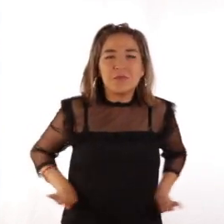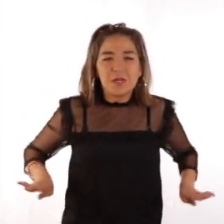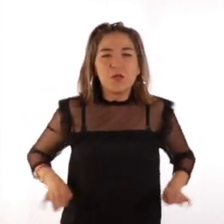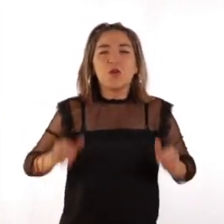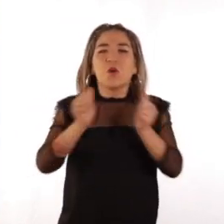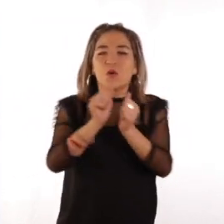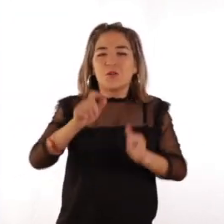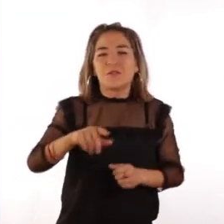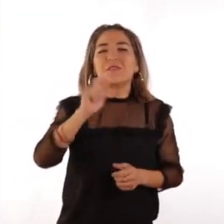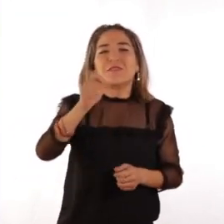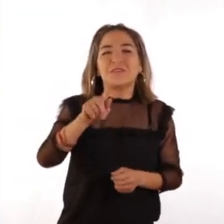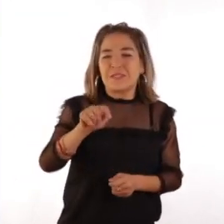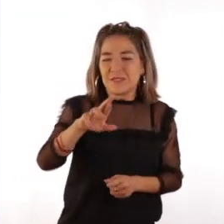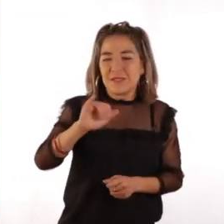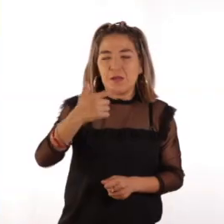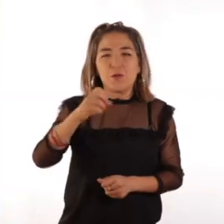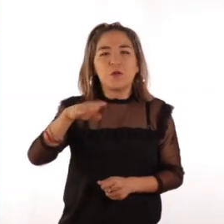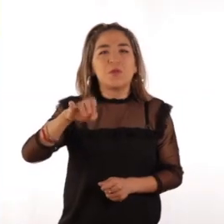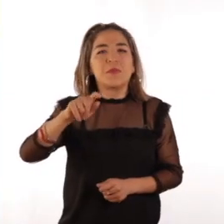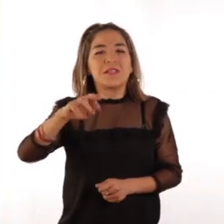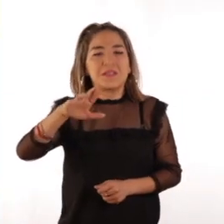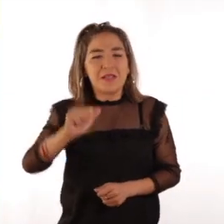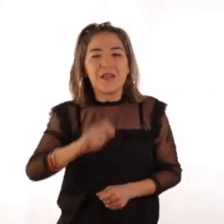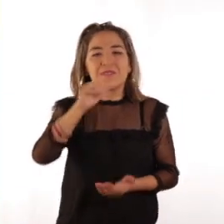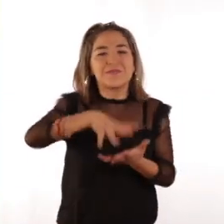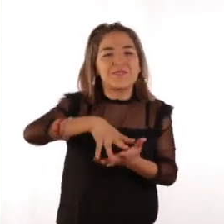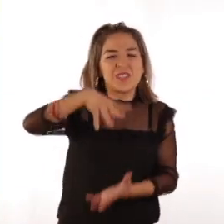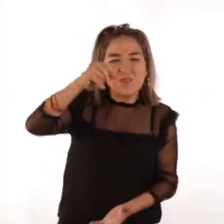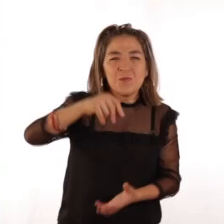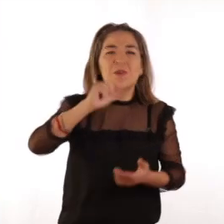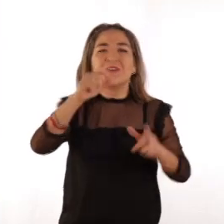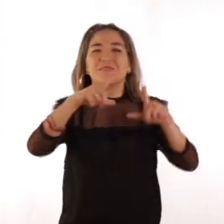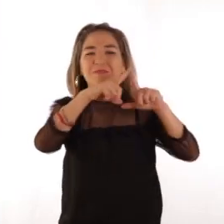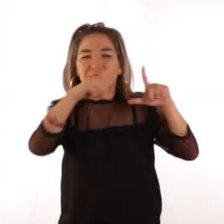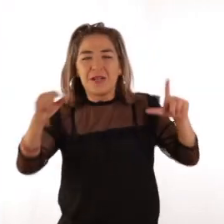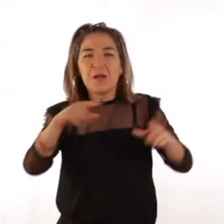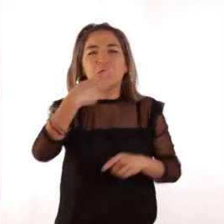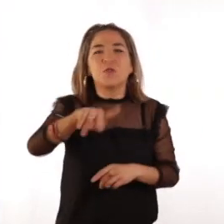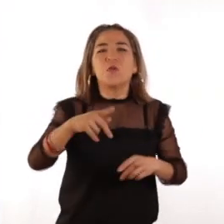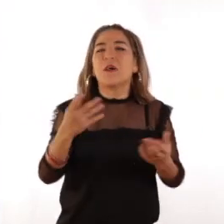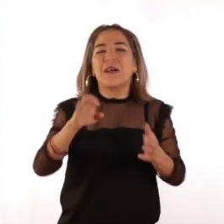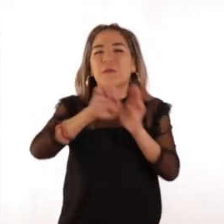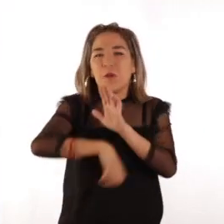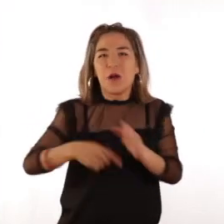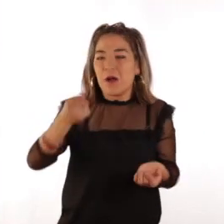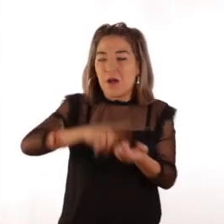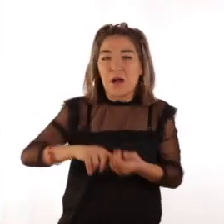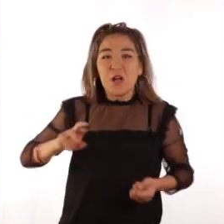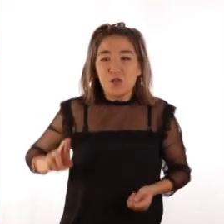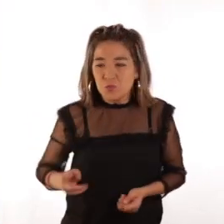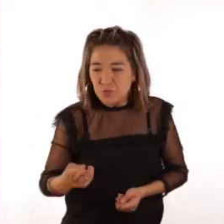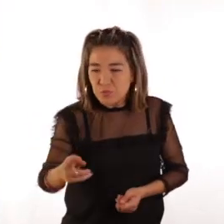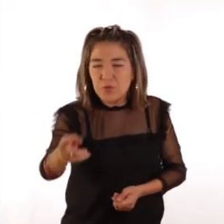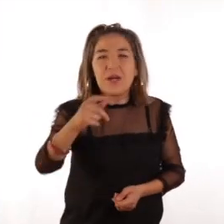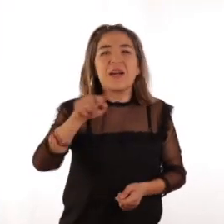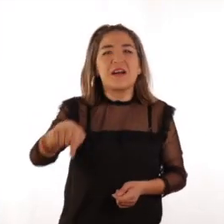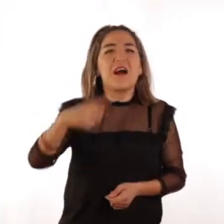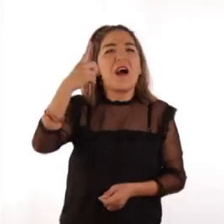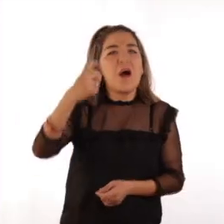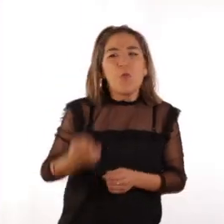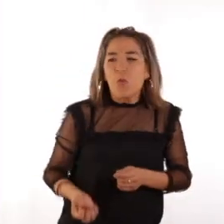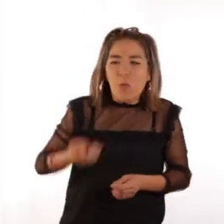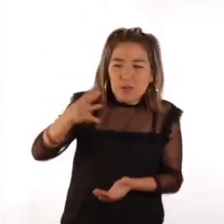propias de métodos trigonométricos y geométricos. Por ejemplo, el volumen de agua que transporta un